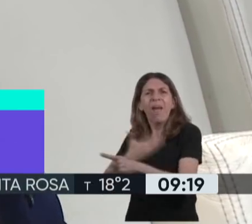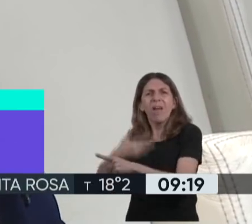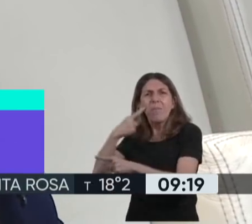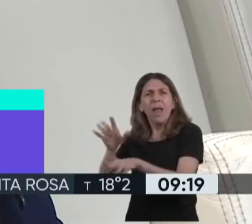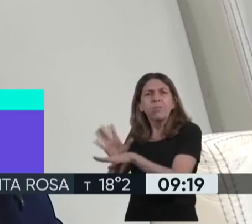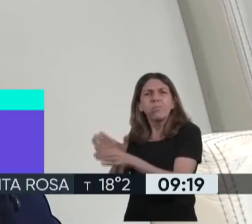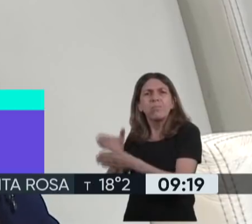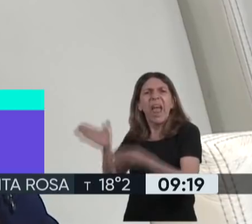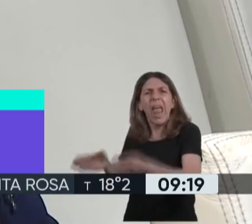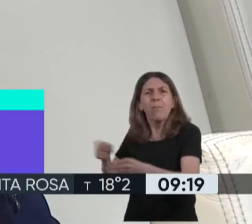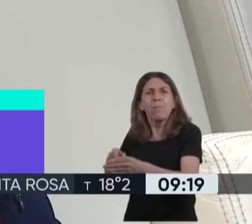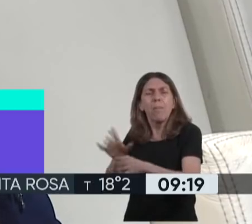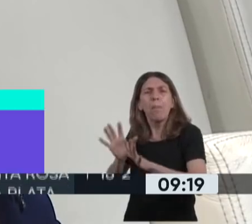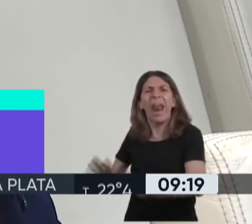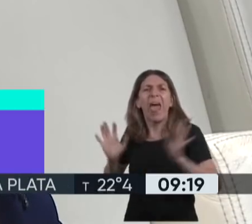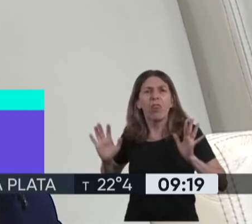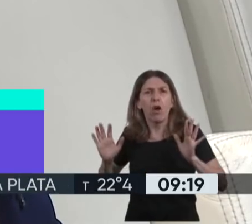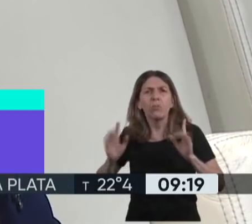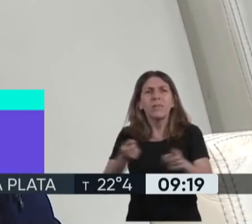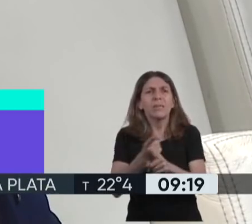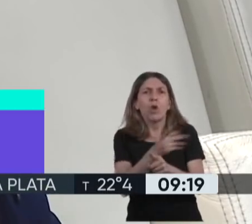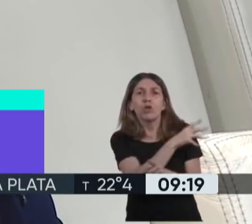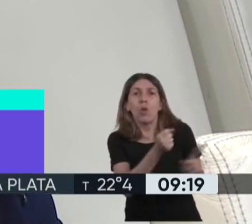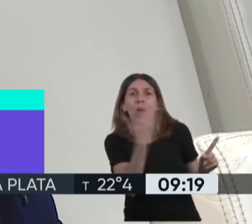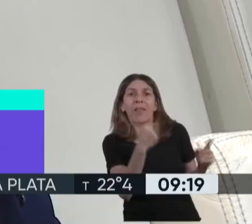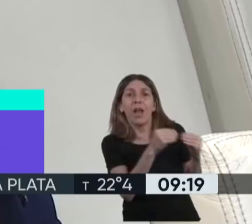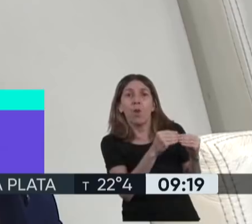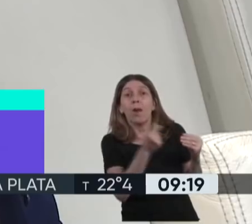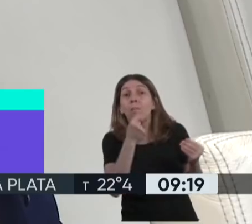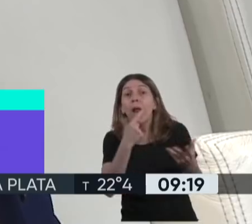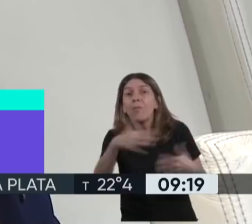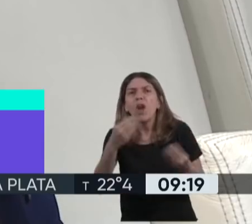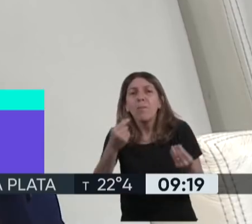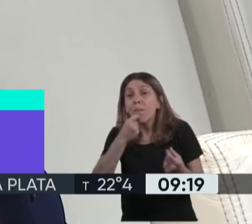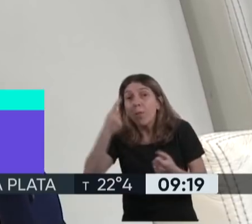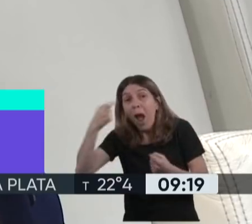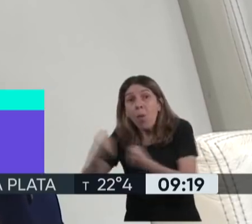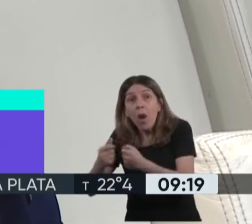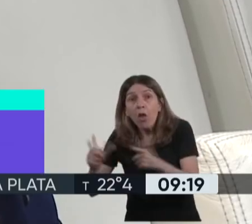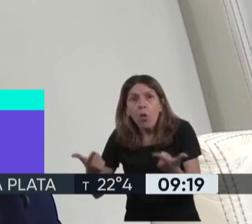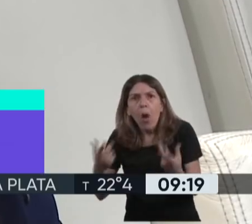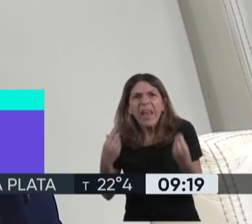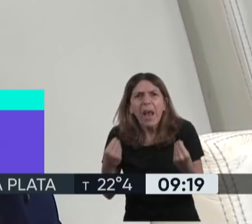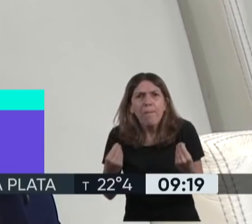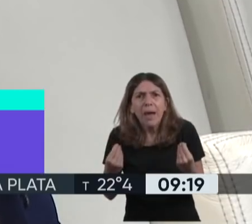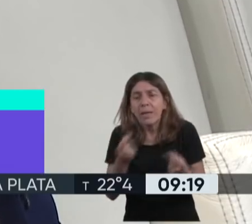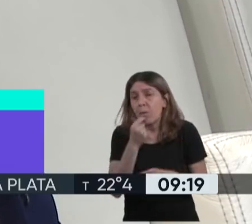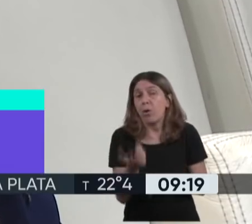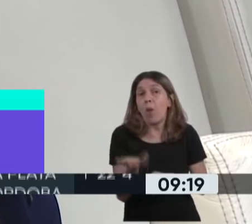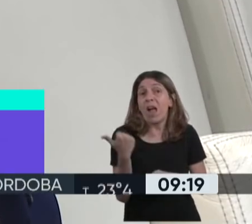Monetario, retomando una pregunta del colega anterior, ¿qué pasa si no hay acuerdo? ¿Cómo sigue la Argentina si no hay acuerdo? Porque